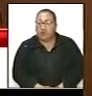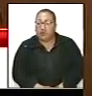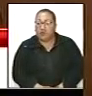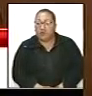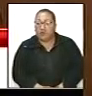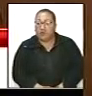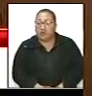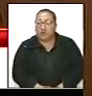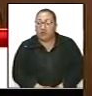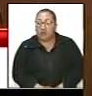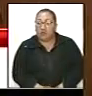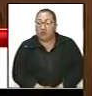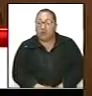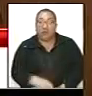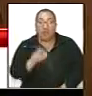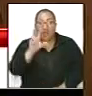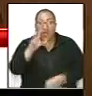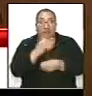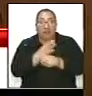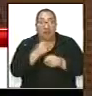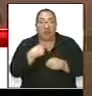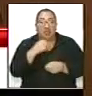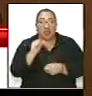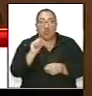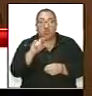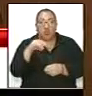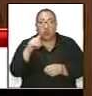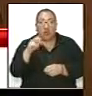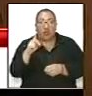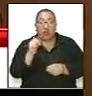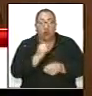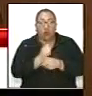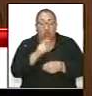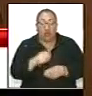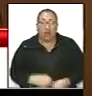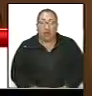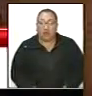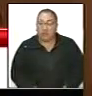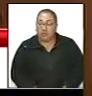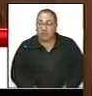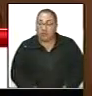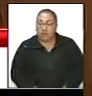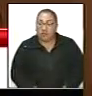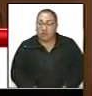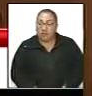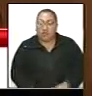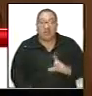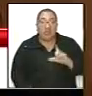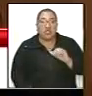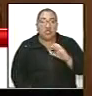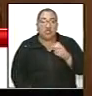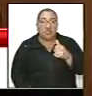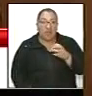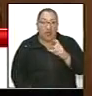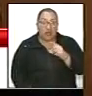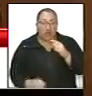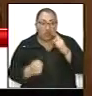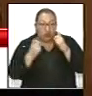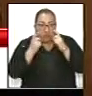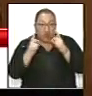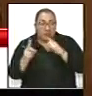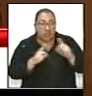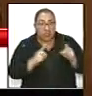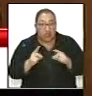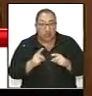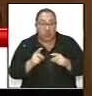Los tres ejes que tiene SUNEDU a su función o a su trabajo es el licenciamiento, la supervisión y fiscalización y los